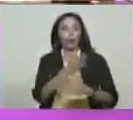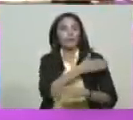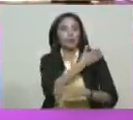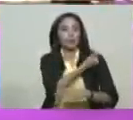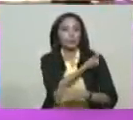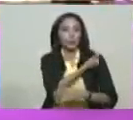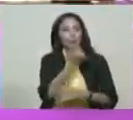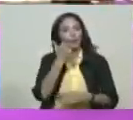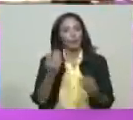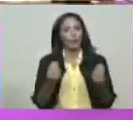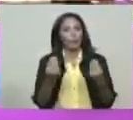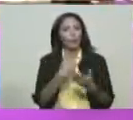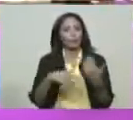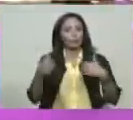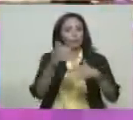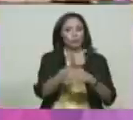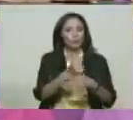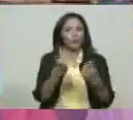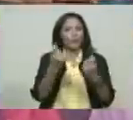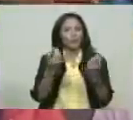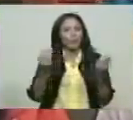conseguir muchas cosas que faltan.